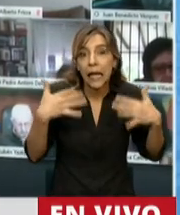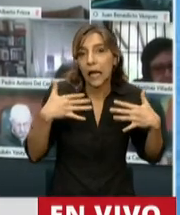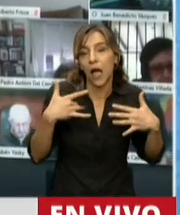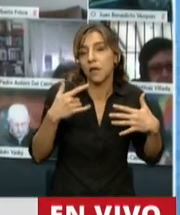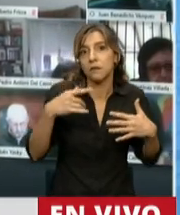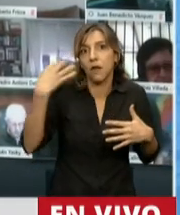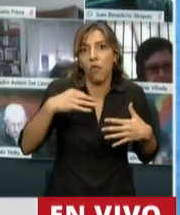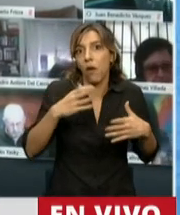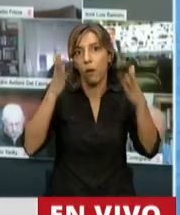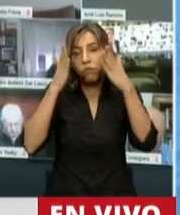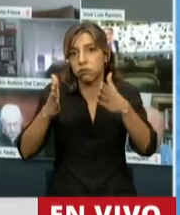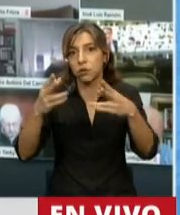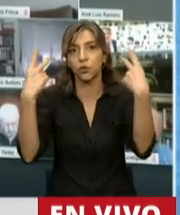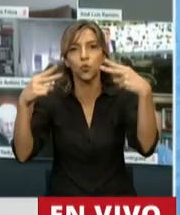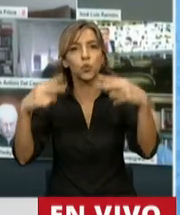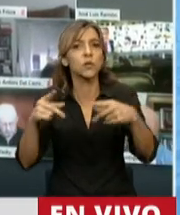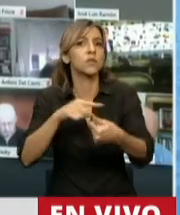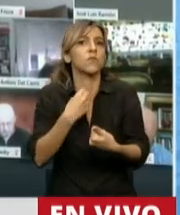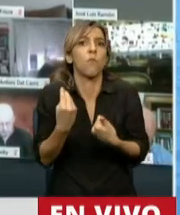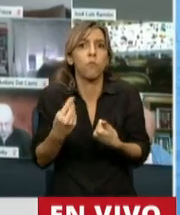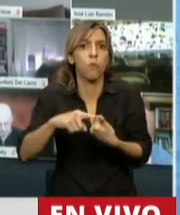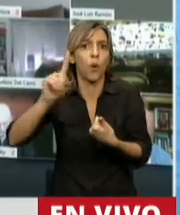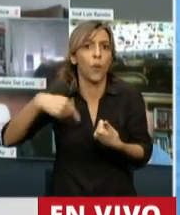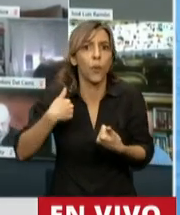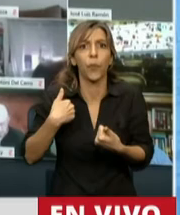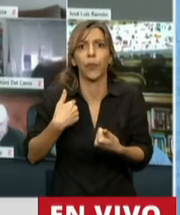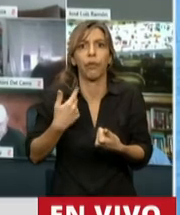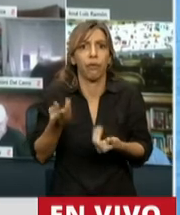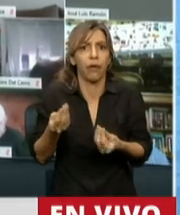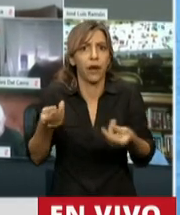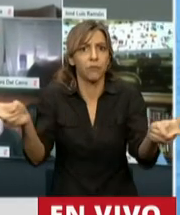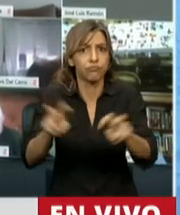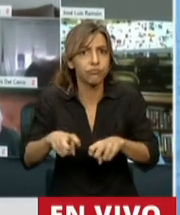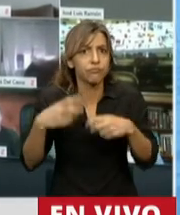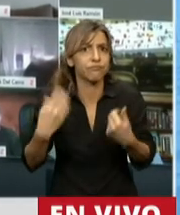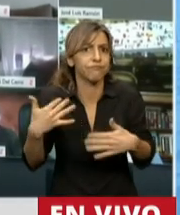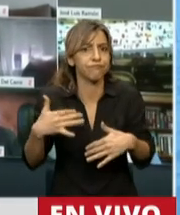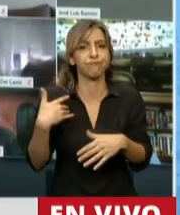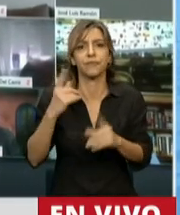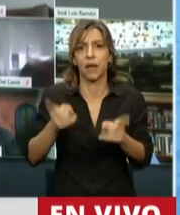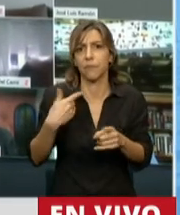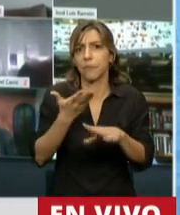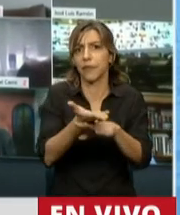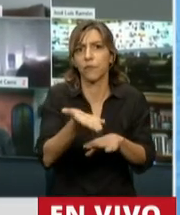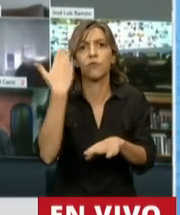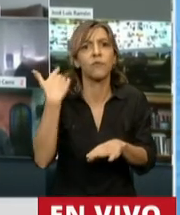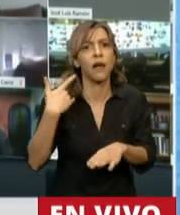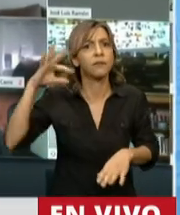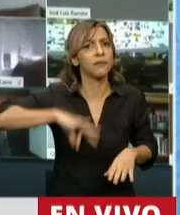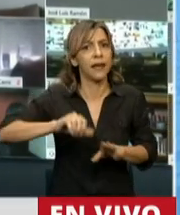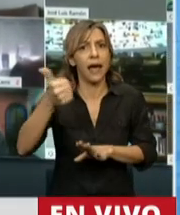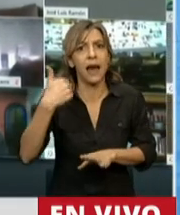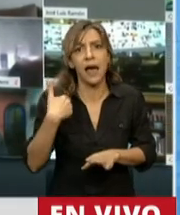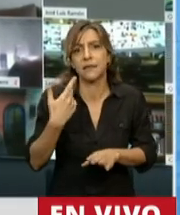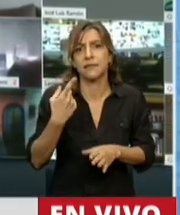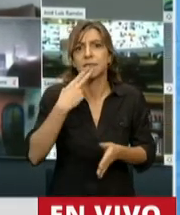no es solamente económica, sino es financiera, es tributaria, fiscal. Habíamos pedido exención del impuesto a las ganancias, habíamos pedido asistencia financiera para hacer